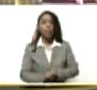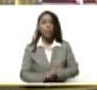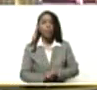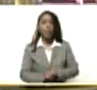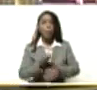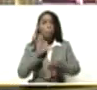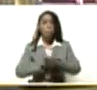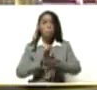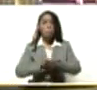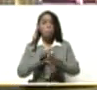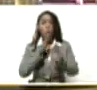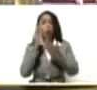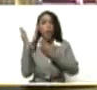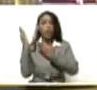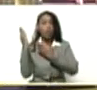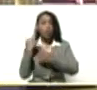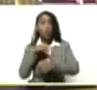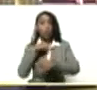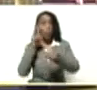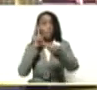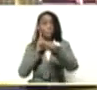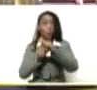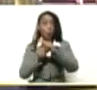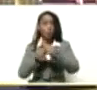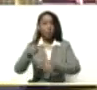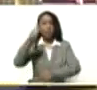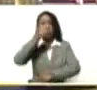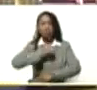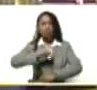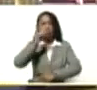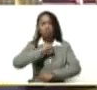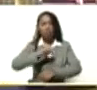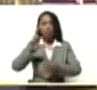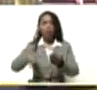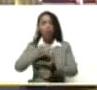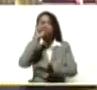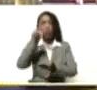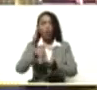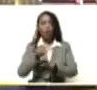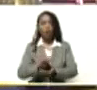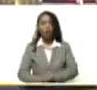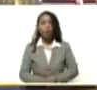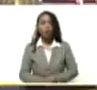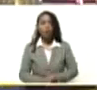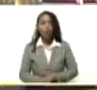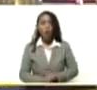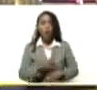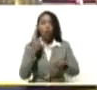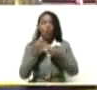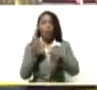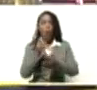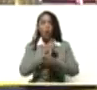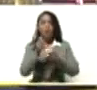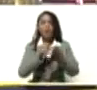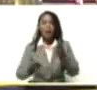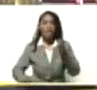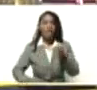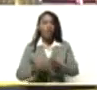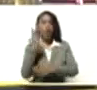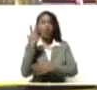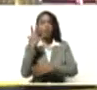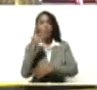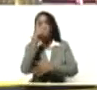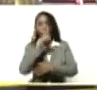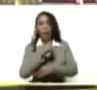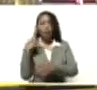Por eso tenemos que fijar la resistencia nacional como una línea fundamental de los